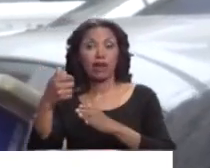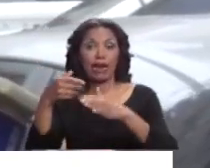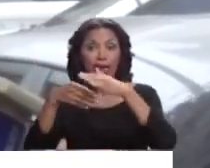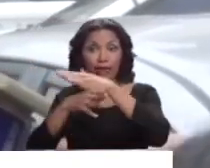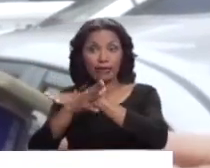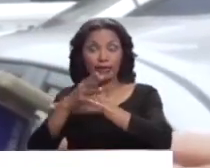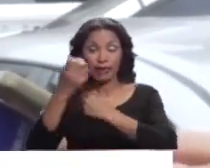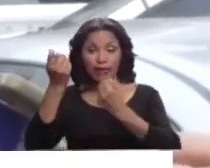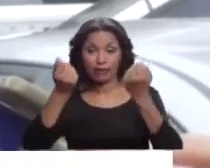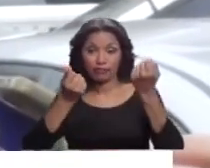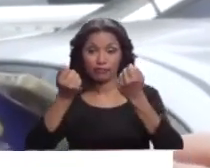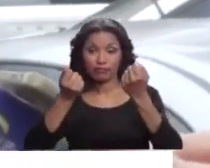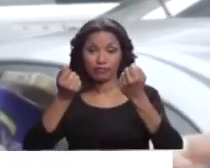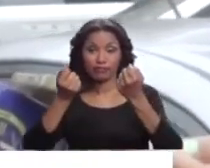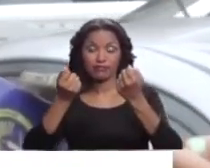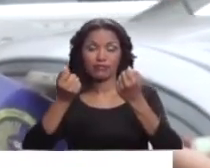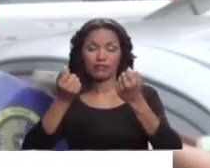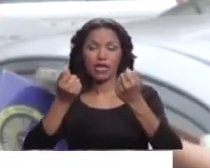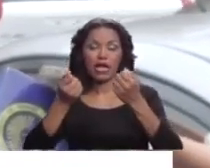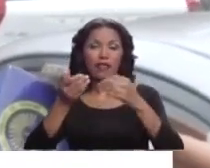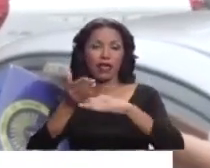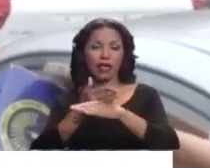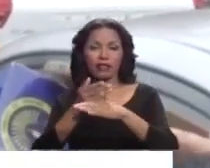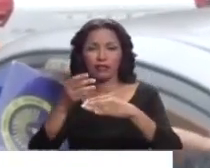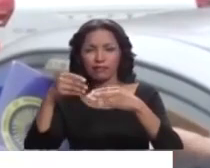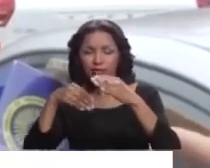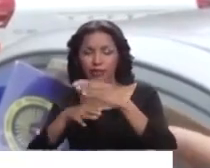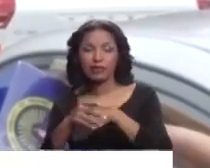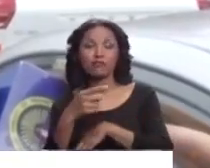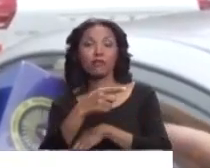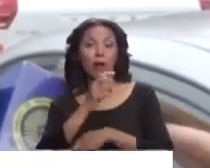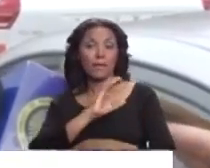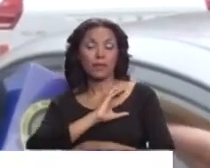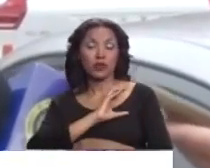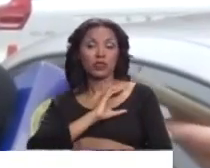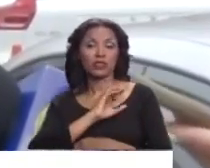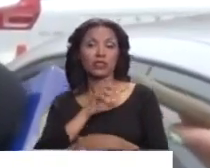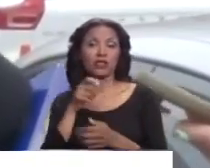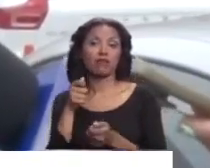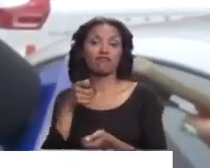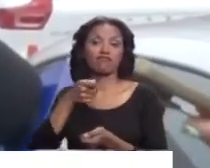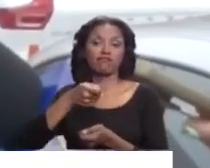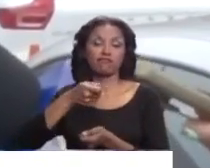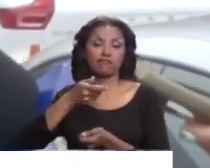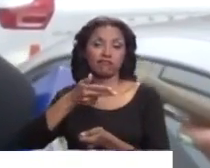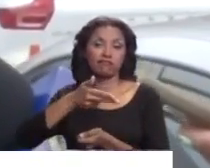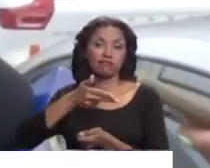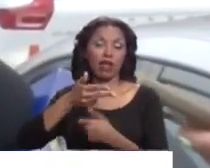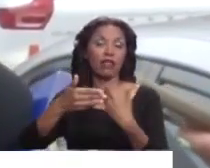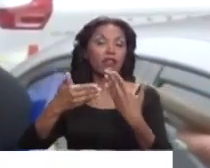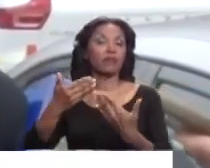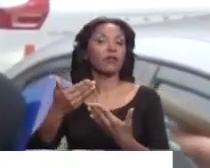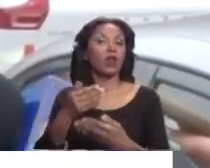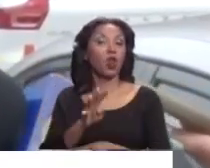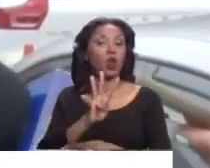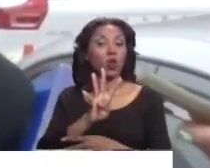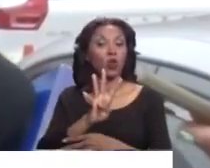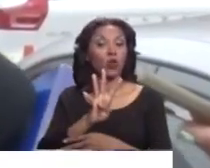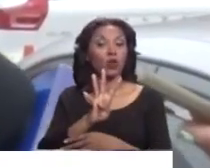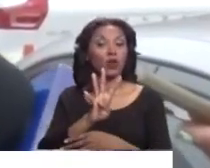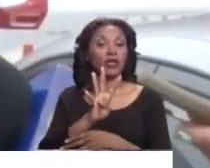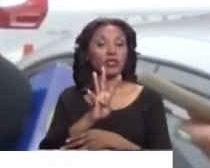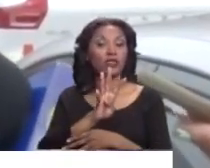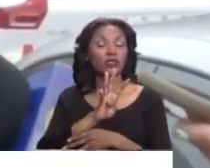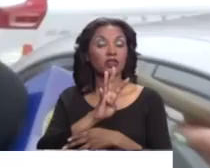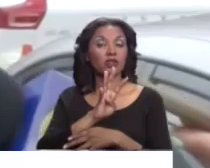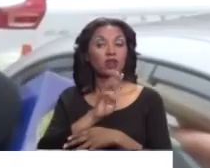ingresan al banco y 2 someten al policía en la parte de afuera. Luego se retiran del